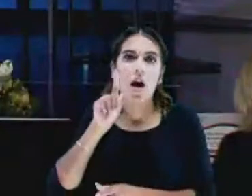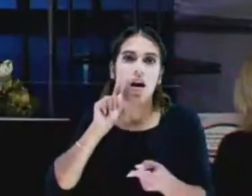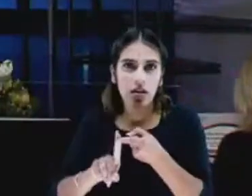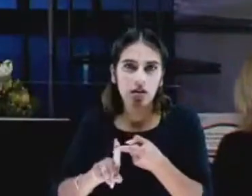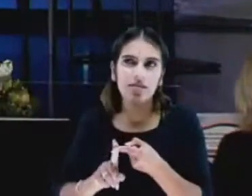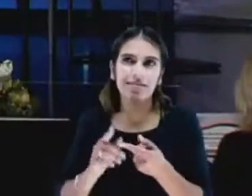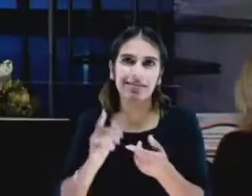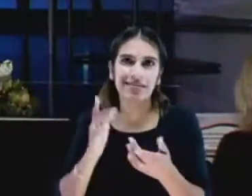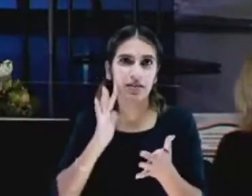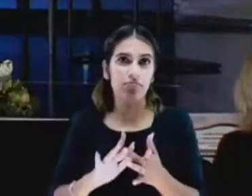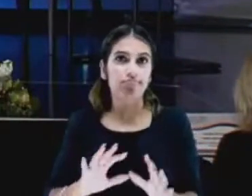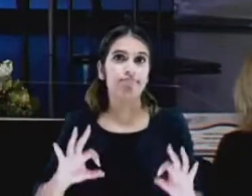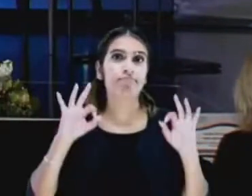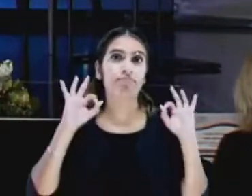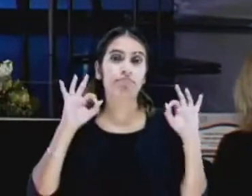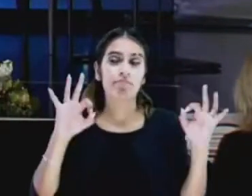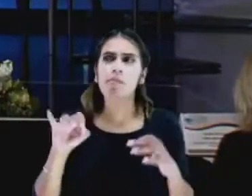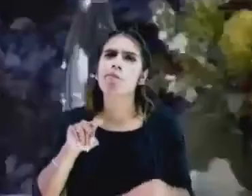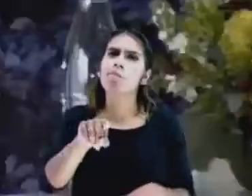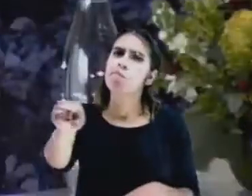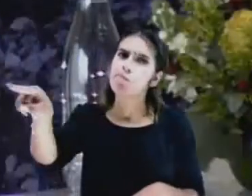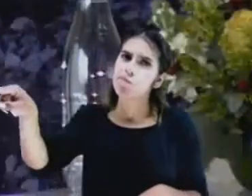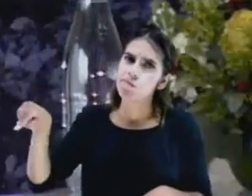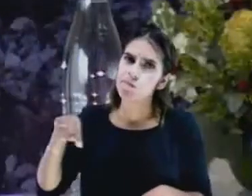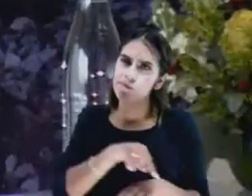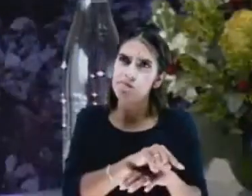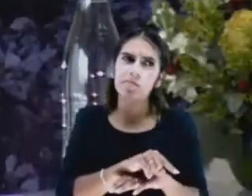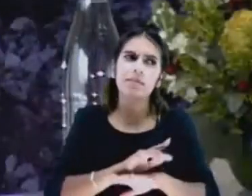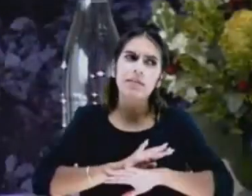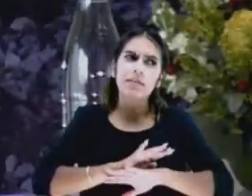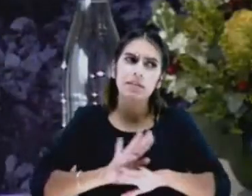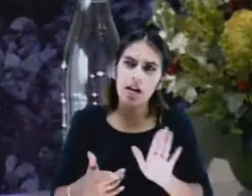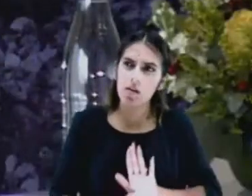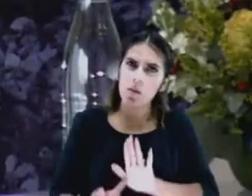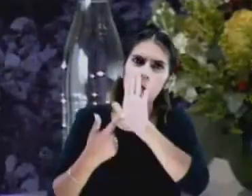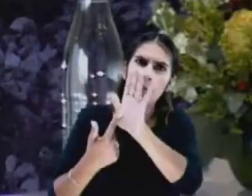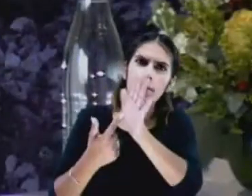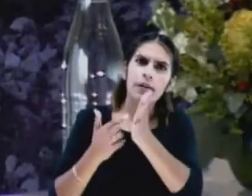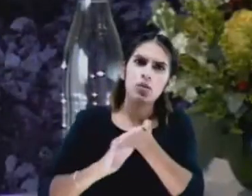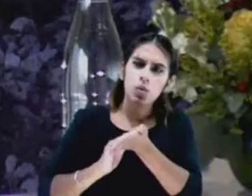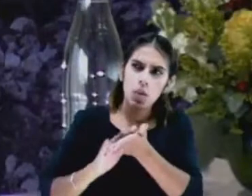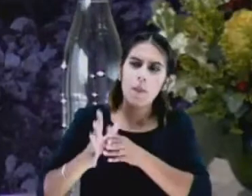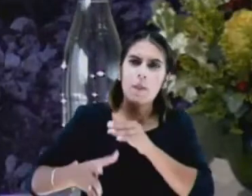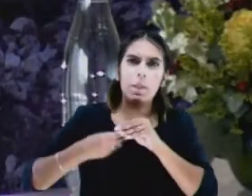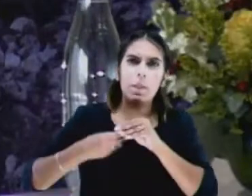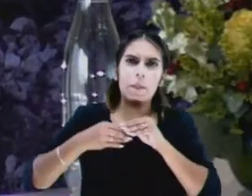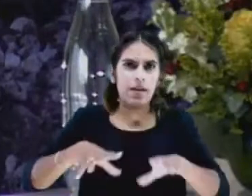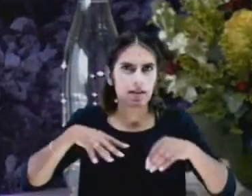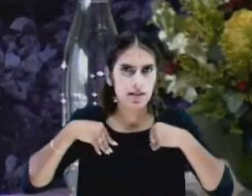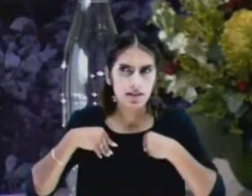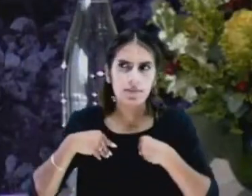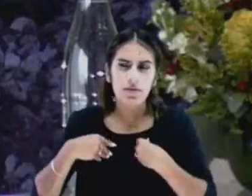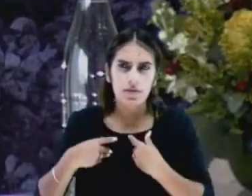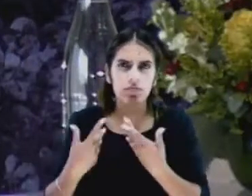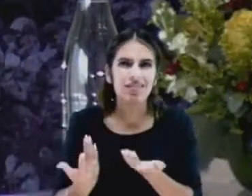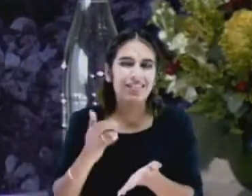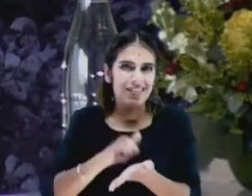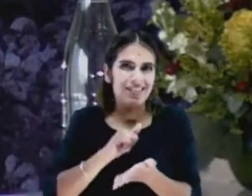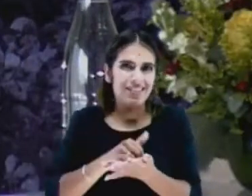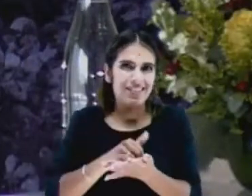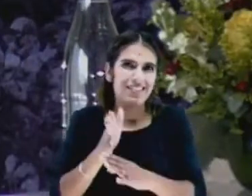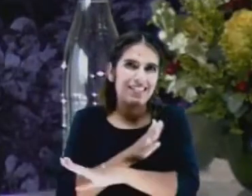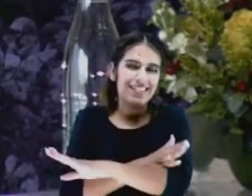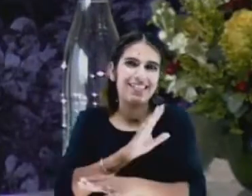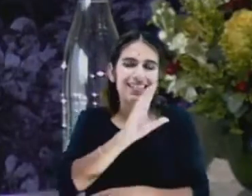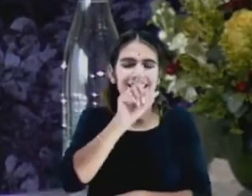pues existe a las partes a presentar una solución ya que acepten el consejo como tal parte de lo dijo nuestro querido amigo germán esto